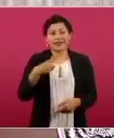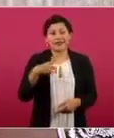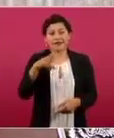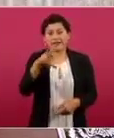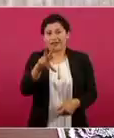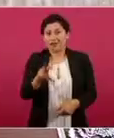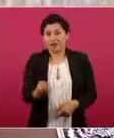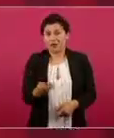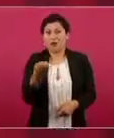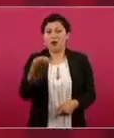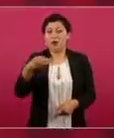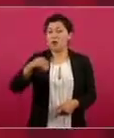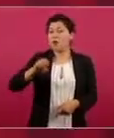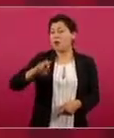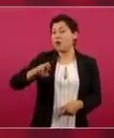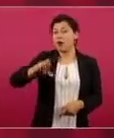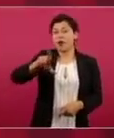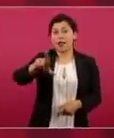Puede ser legal,